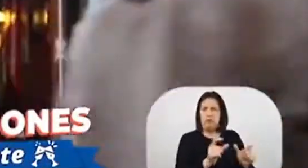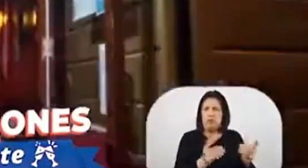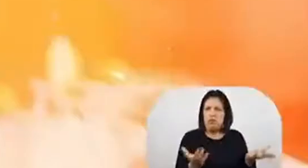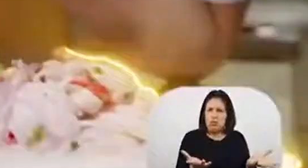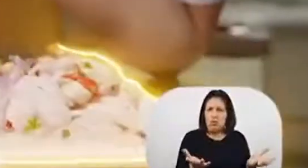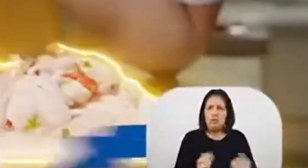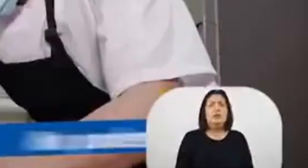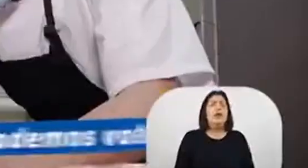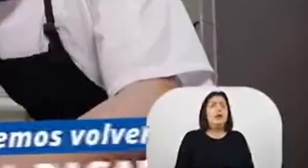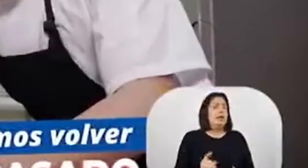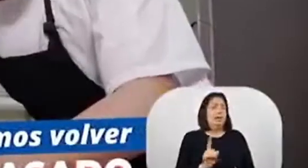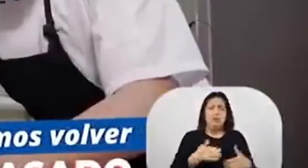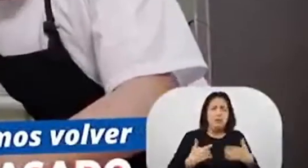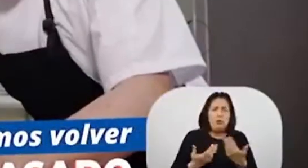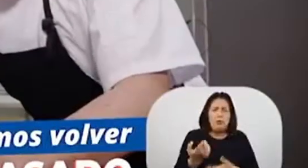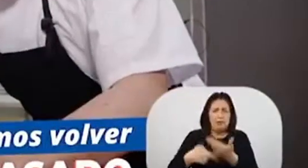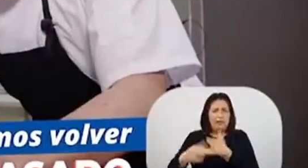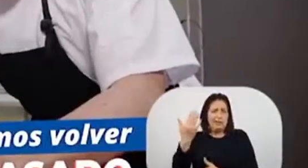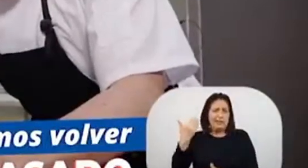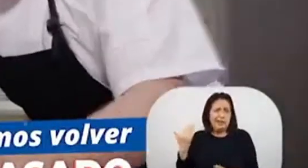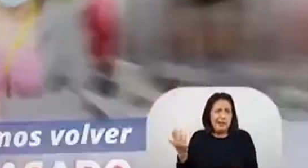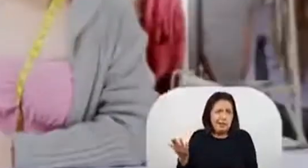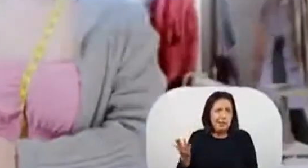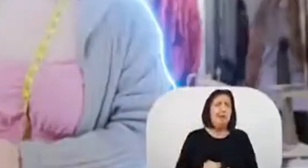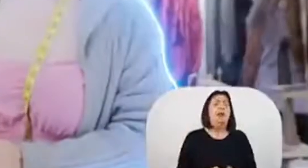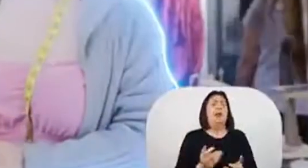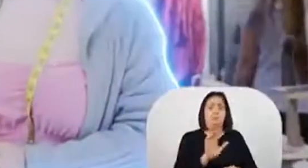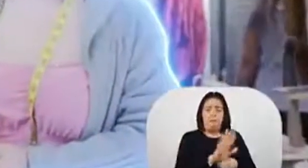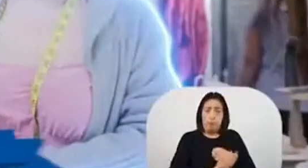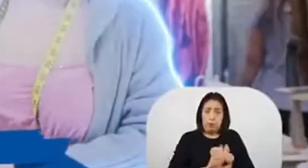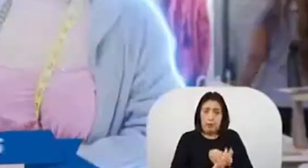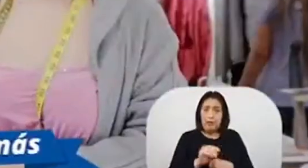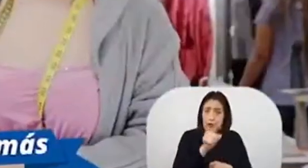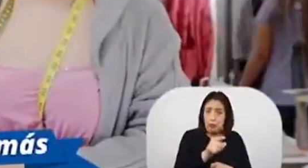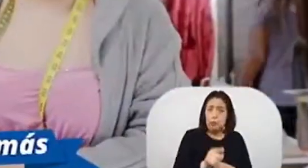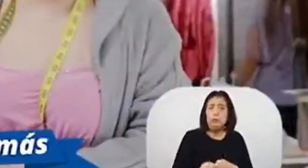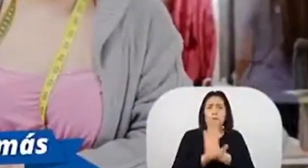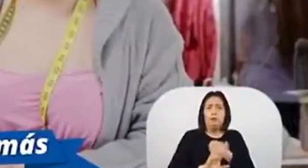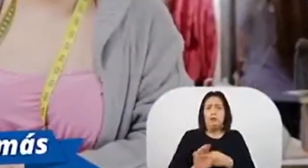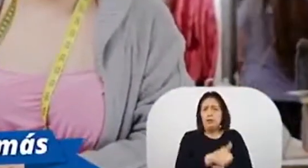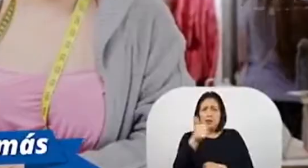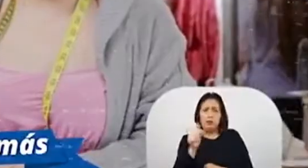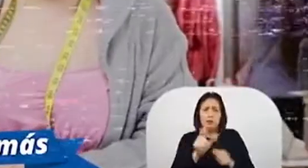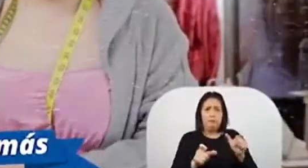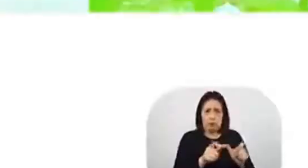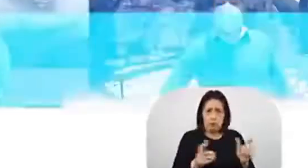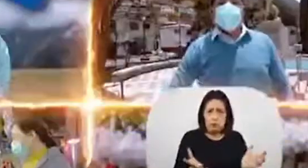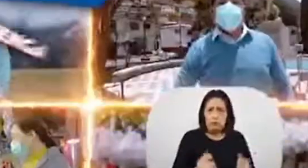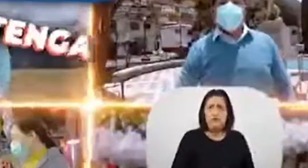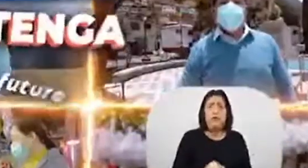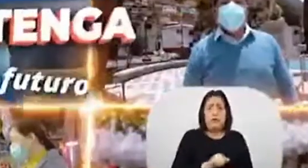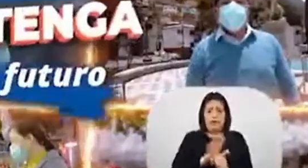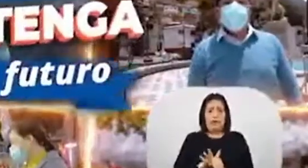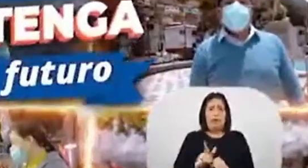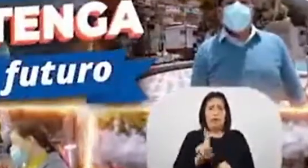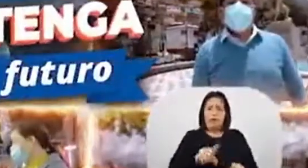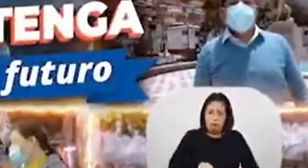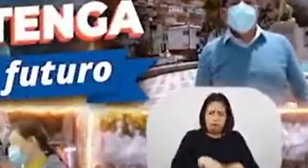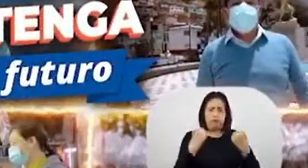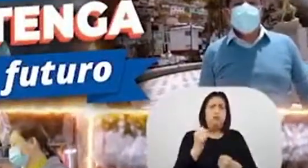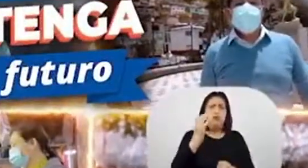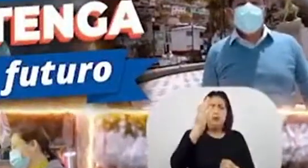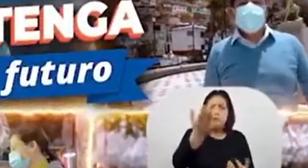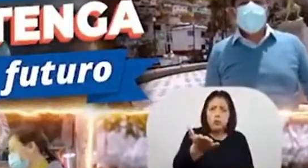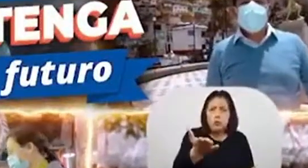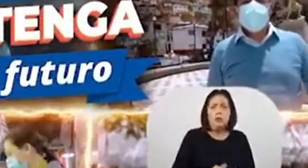gente. No podemos volver al pasado. Protégete y protegerás a los demás. Que la COVID-19 no